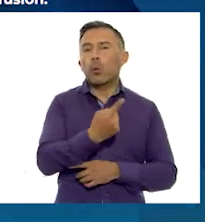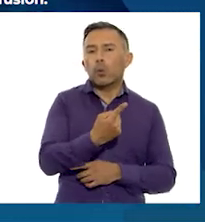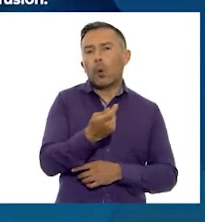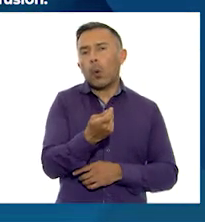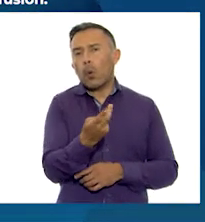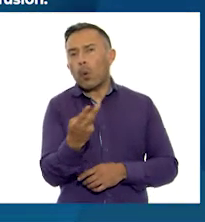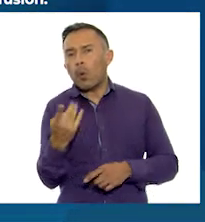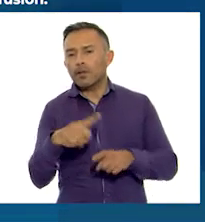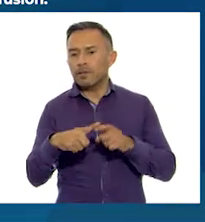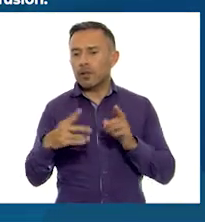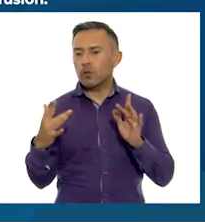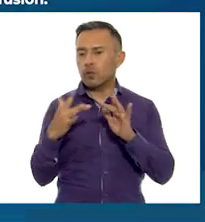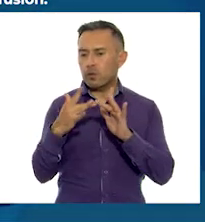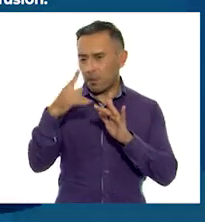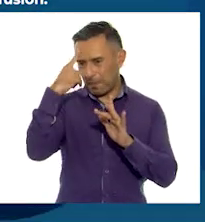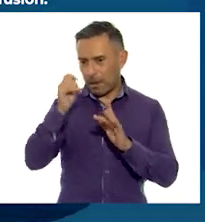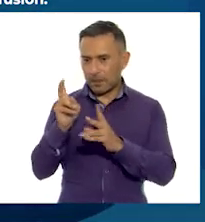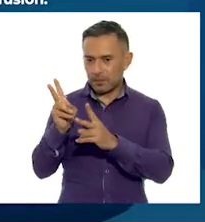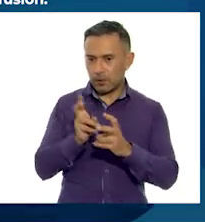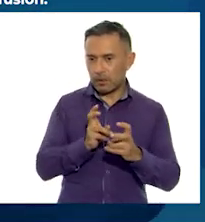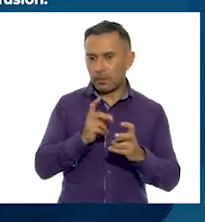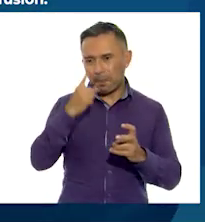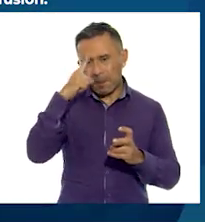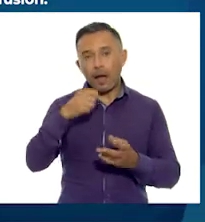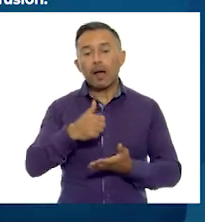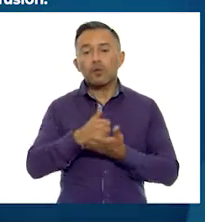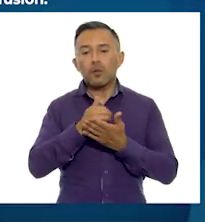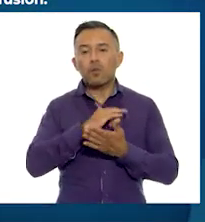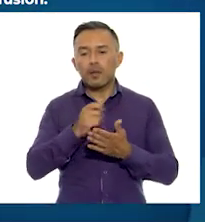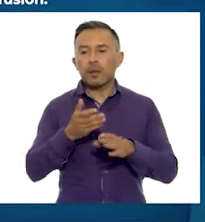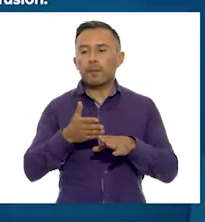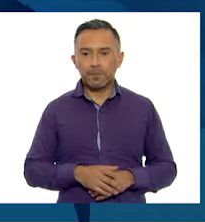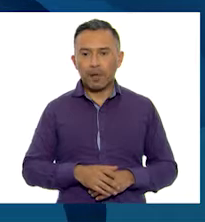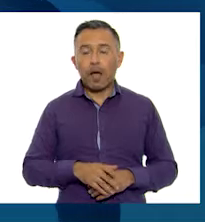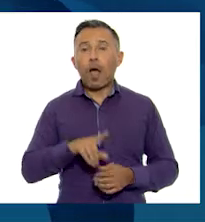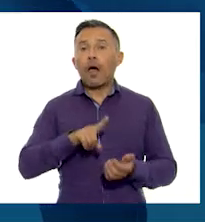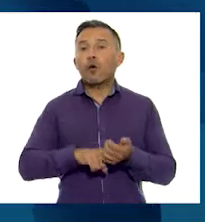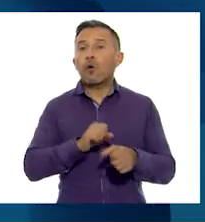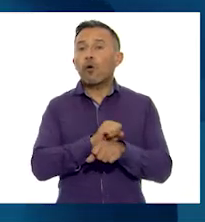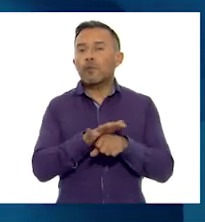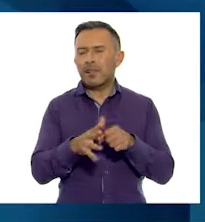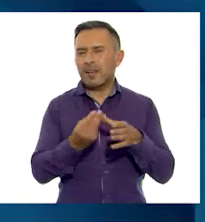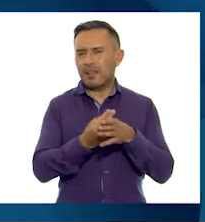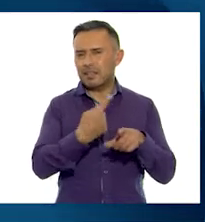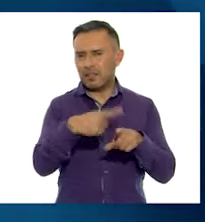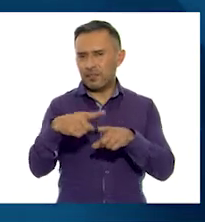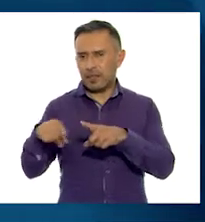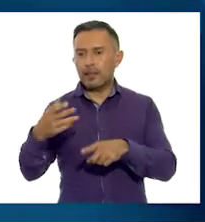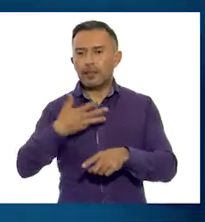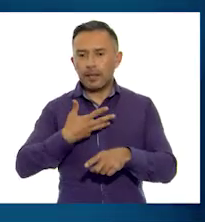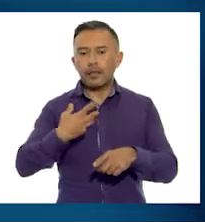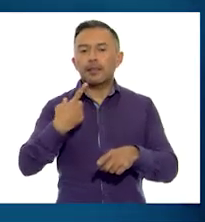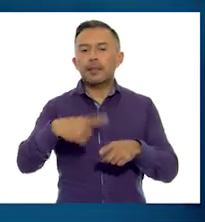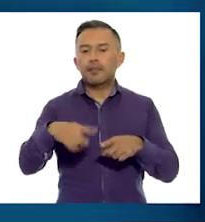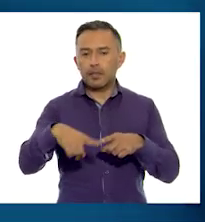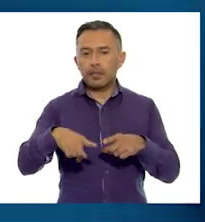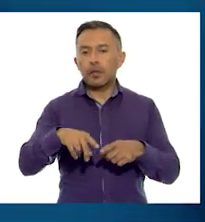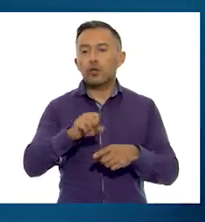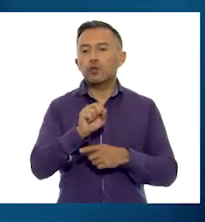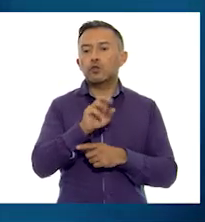que permanecen unidas no convalentemente en la conformación de prefusión. La subunidad distal